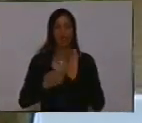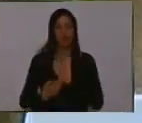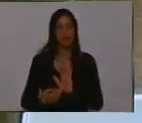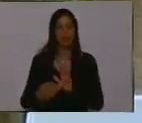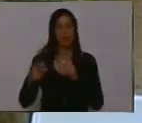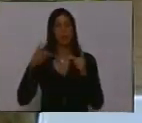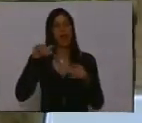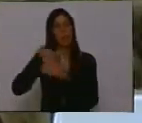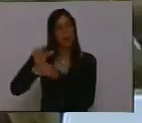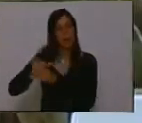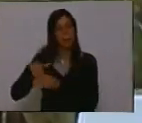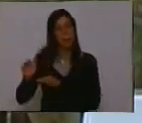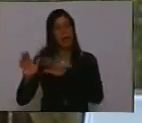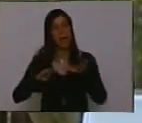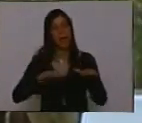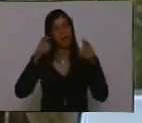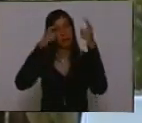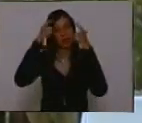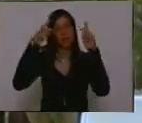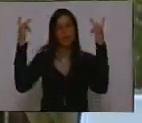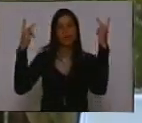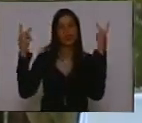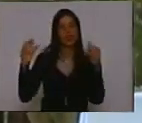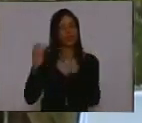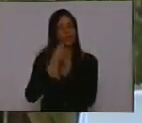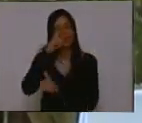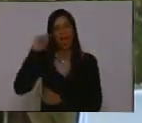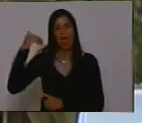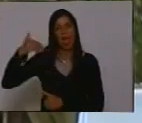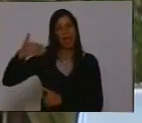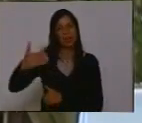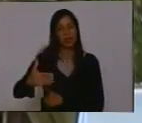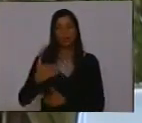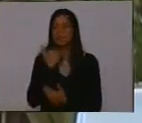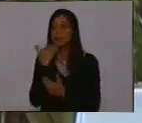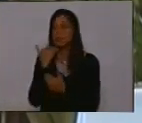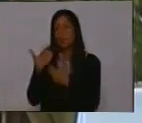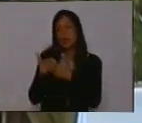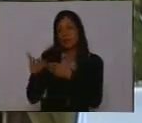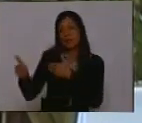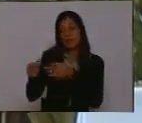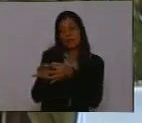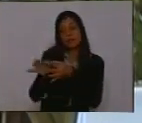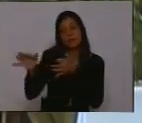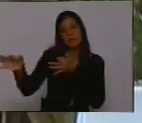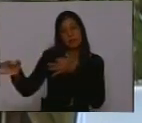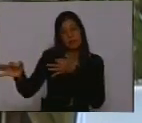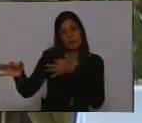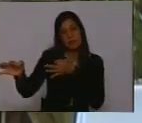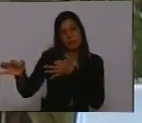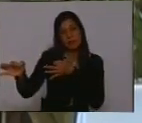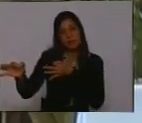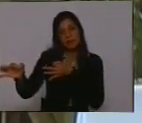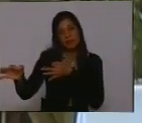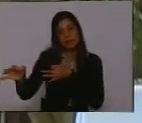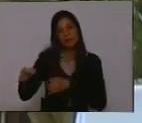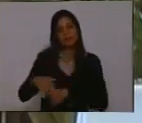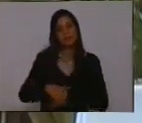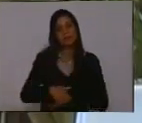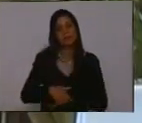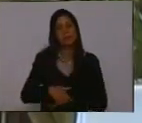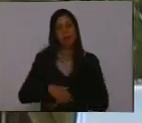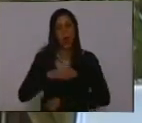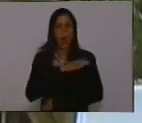ganado para la revolución bolivariana. Fíjense, a pocos metros de aquí, para los que no son de Miranda, la